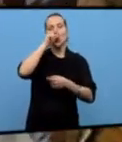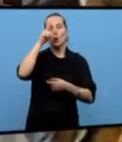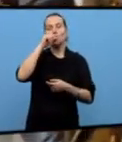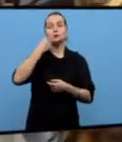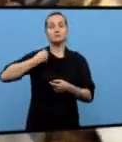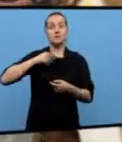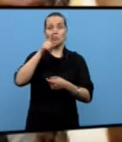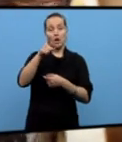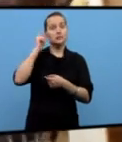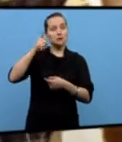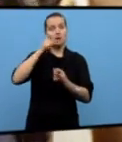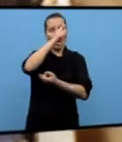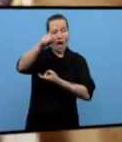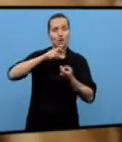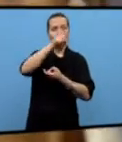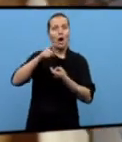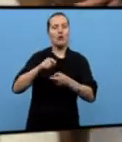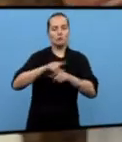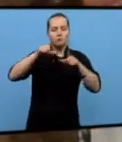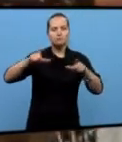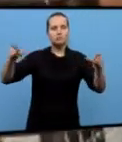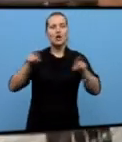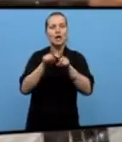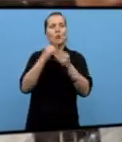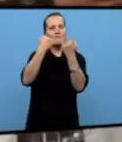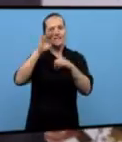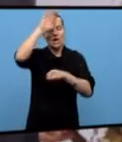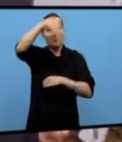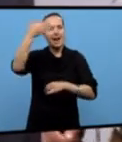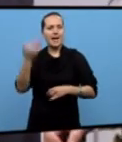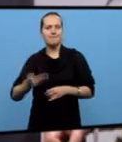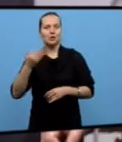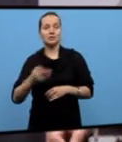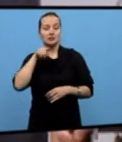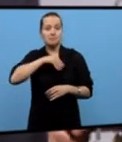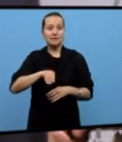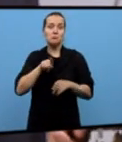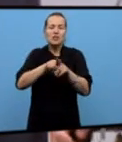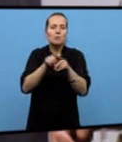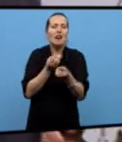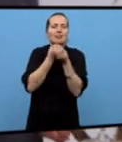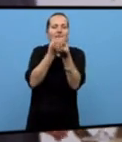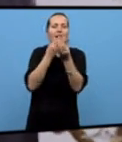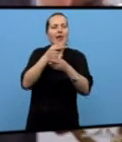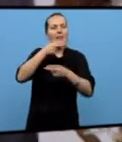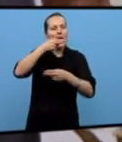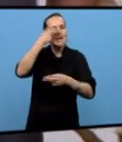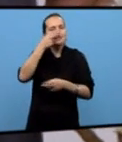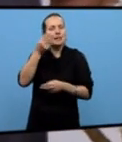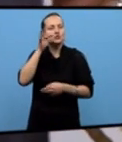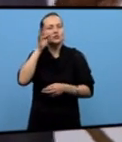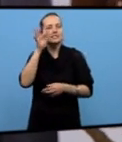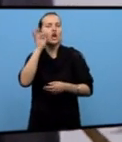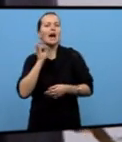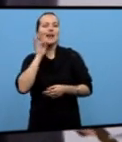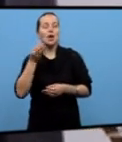se consolida como un destacado encontro de ambientación romana que, ademais, ven de ser declarada de interese turístico galego. A reunión rematou